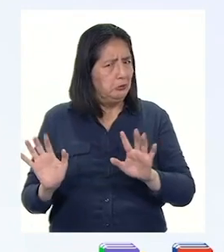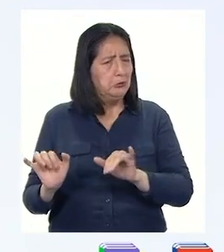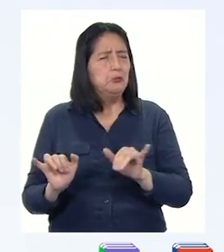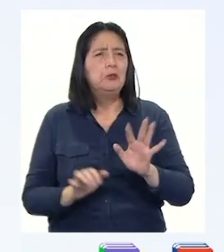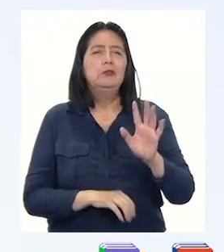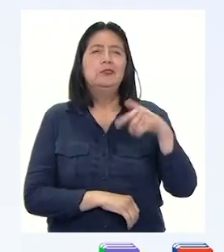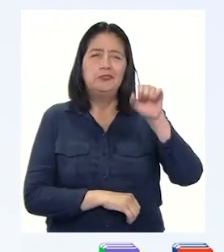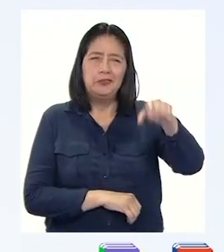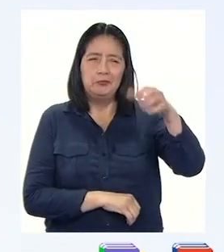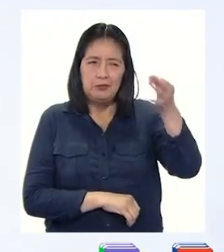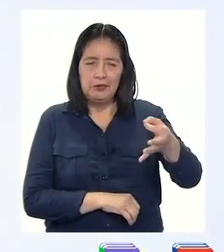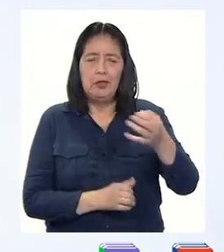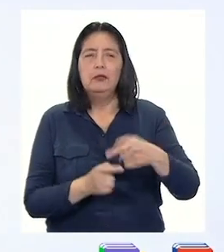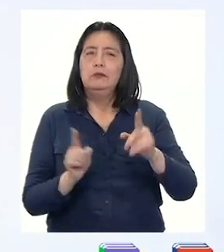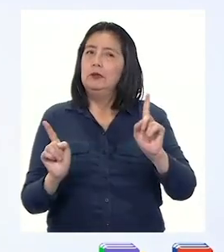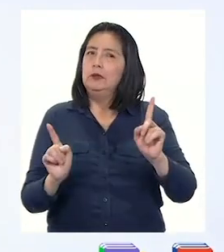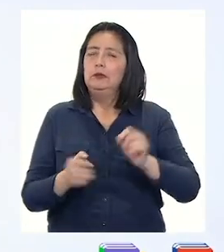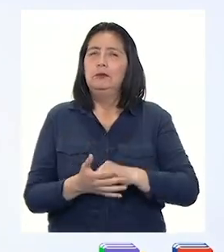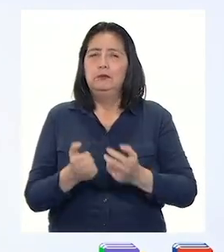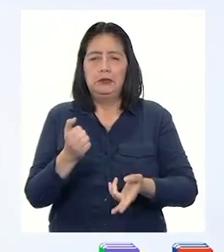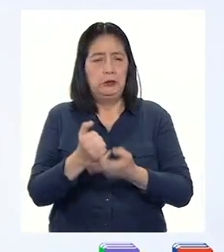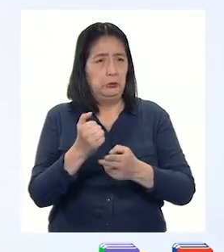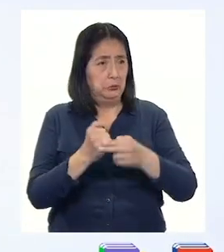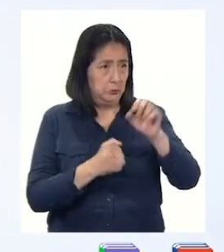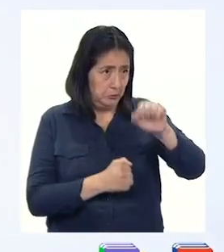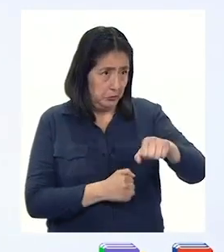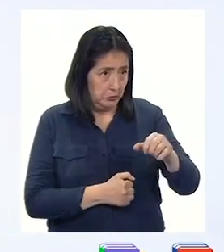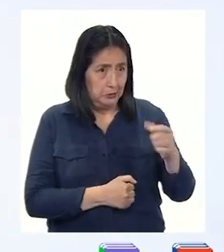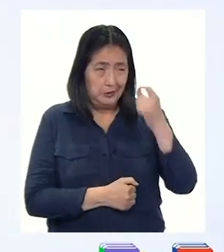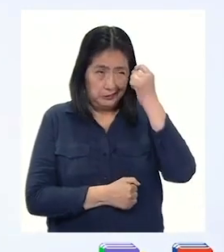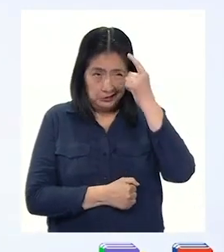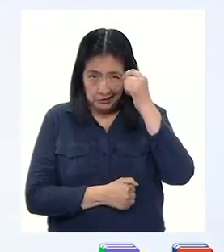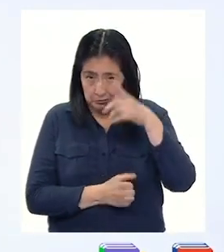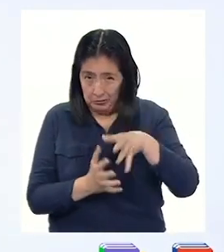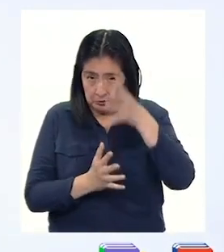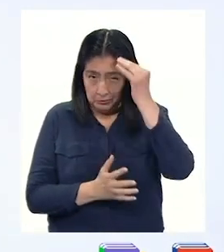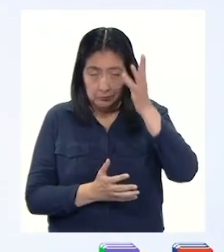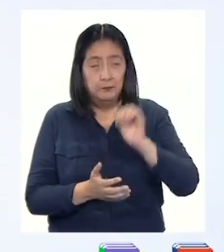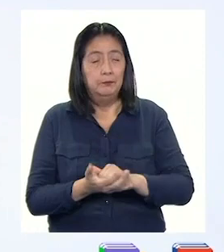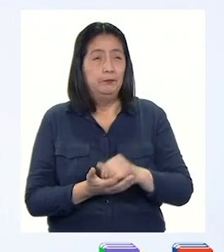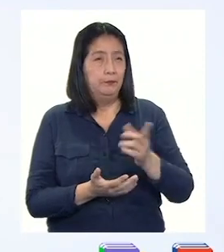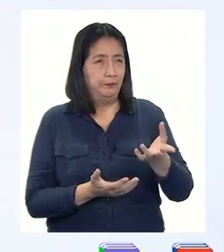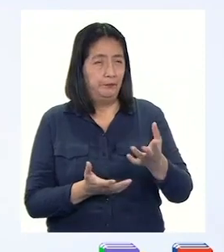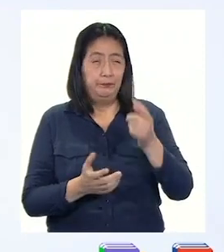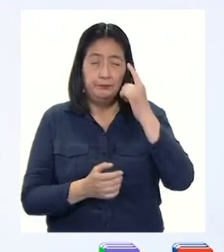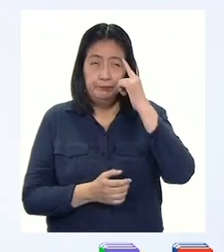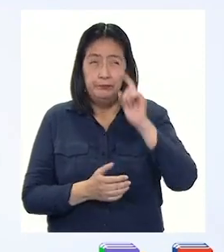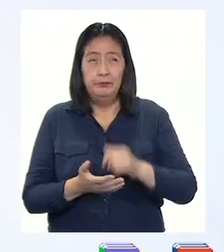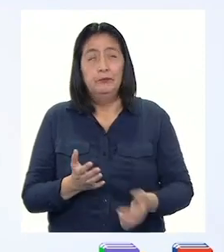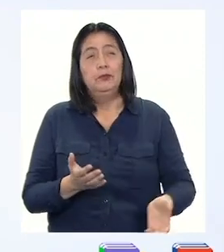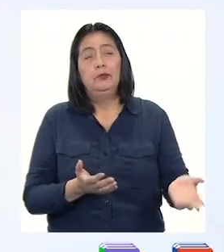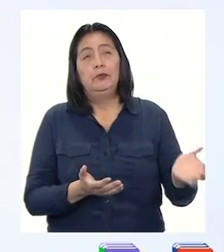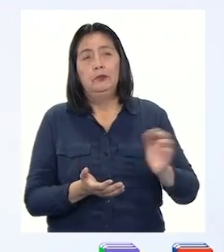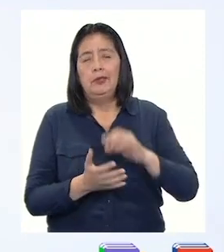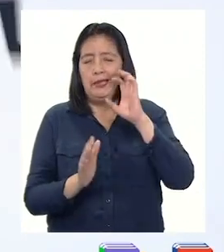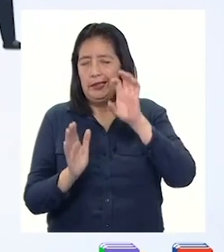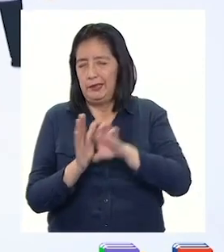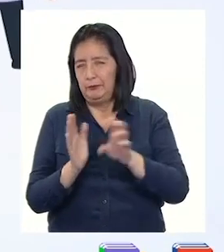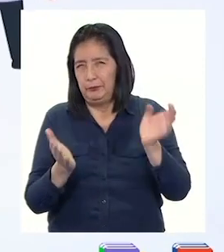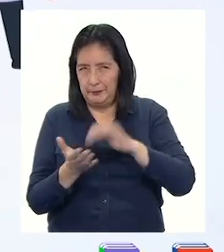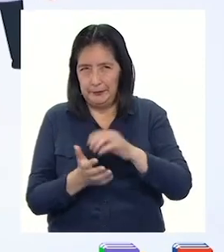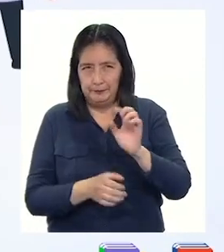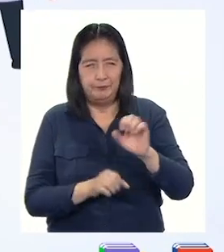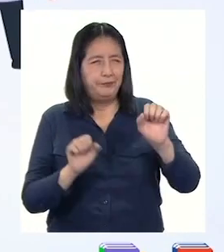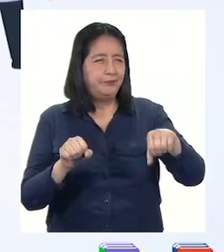Es cierto, pero para asegurarnos de que todos hemos aprendido, ¿qué les parece si hacemos unos ejemplos